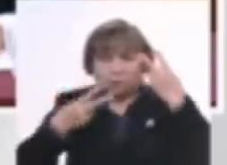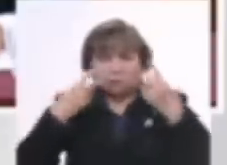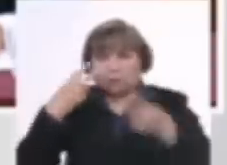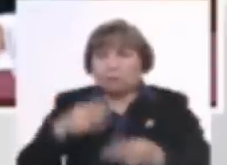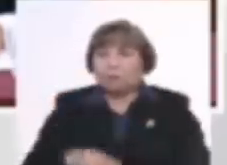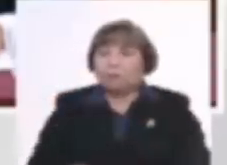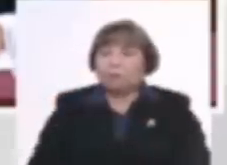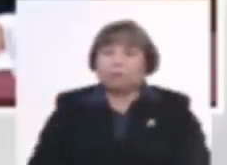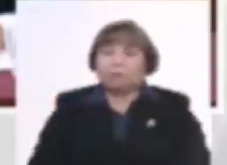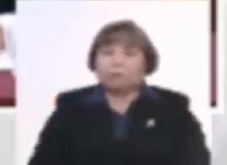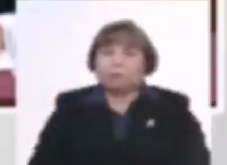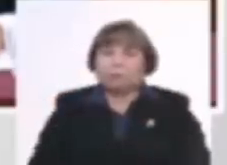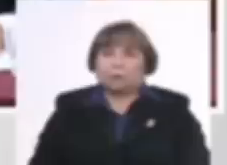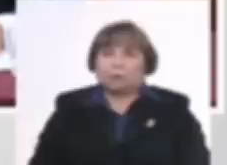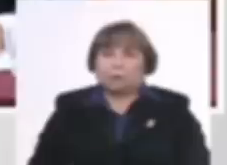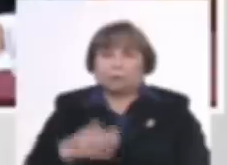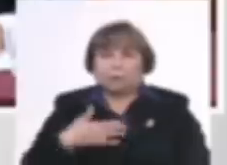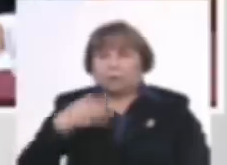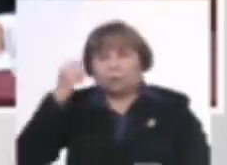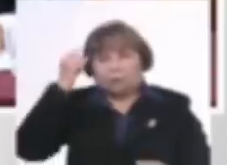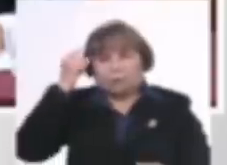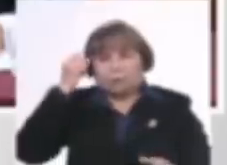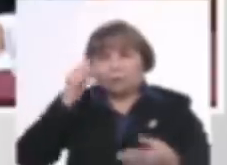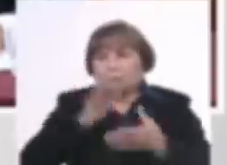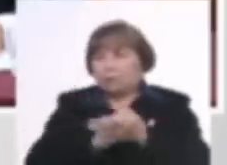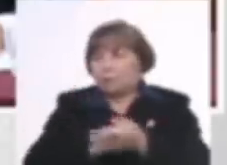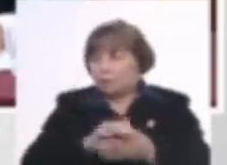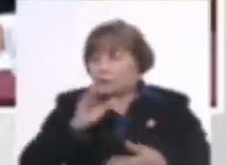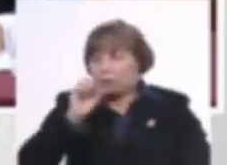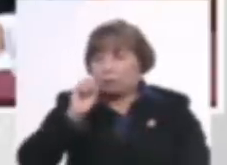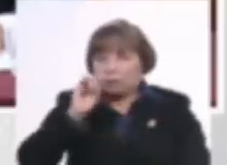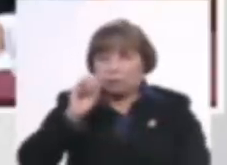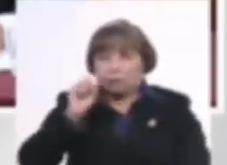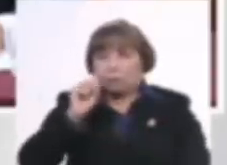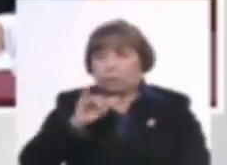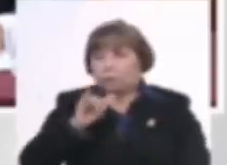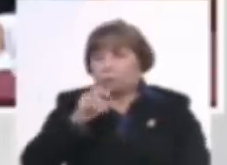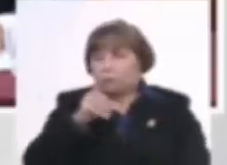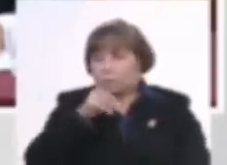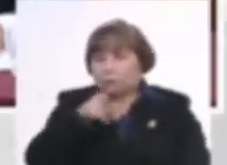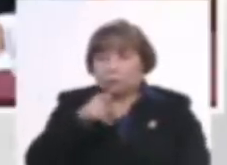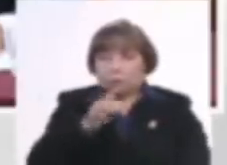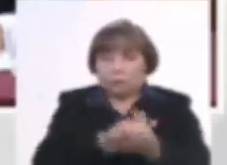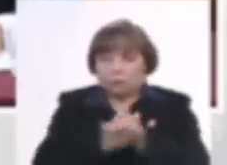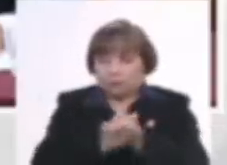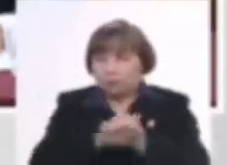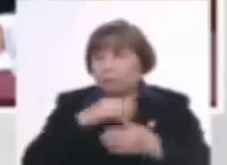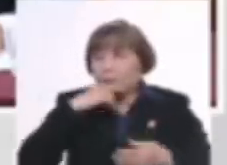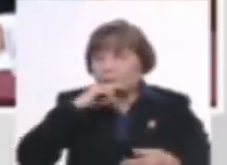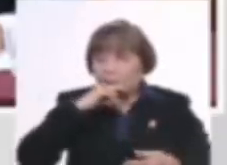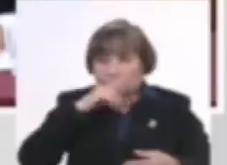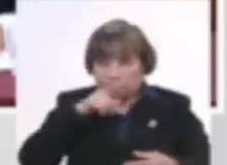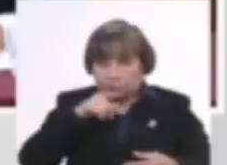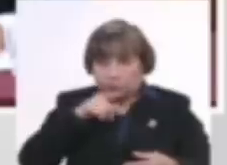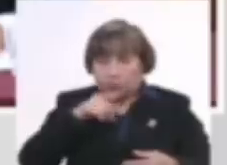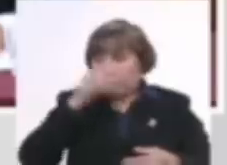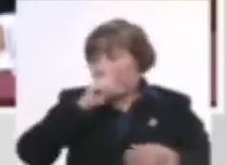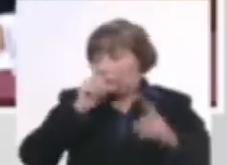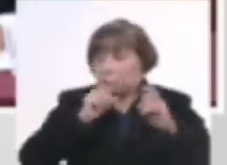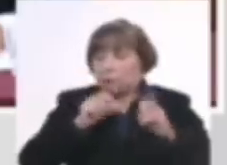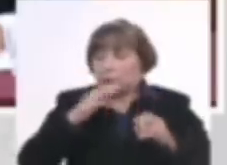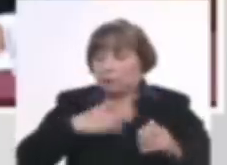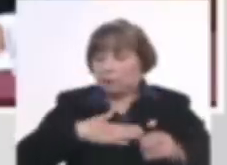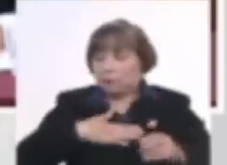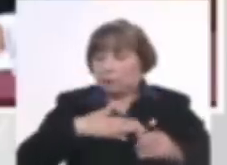sé. ¿Por qué? ¿A qué se refiere con amigos? No le entiendo. Susy Díaz Guamán dijo usted que es su amiga. Yo le